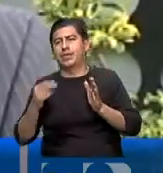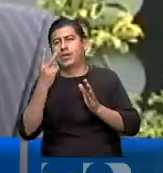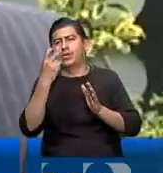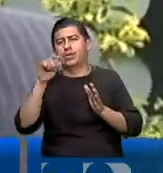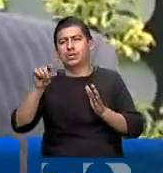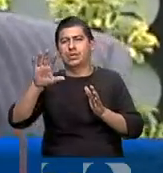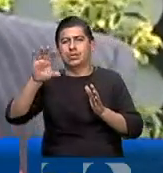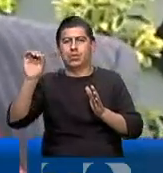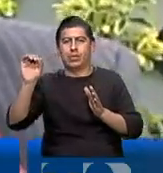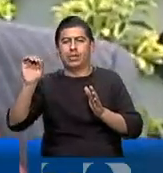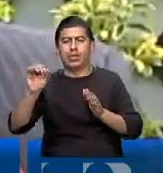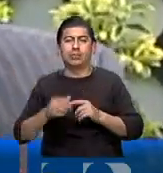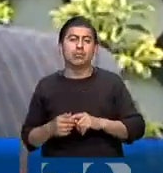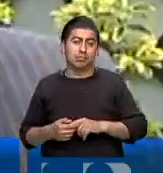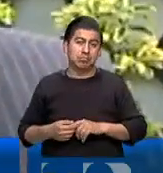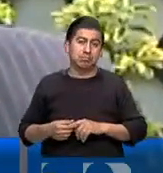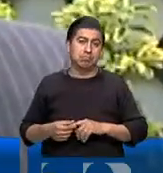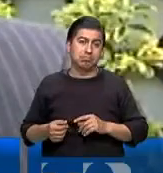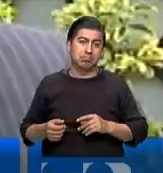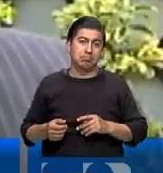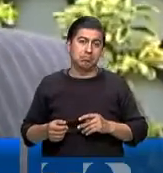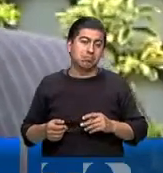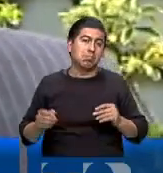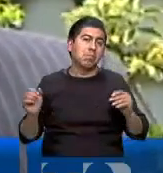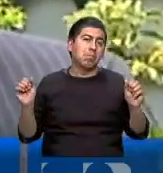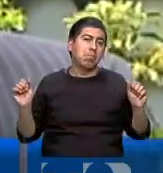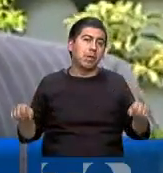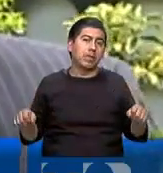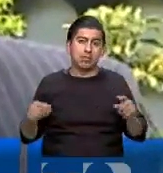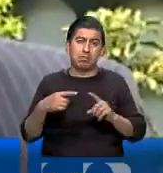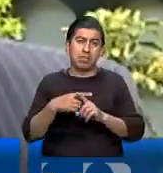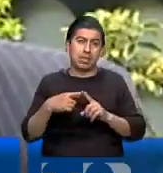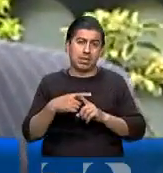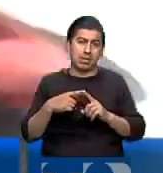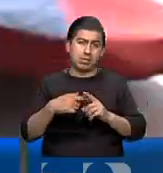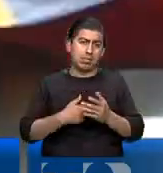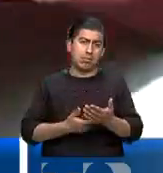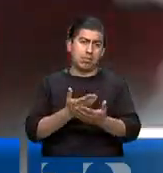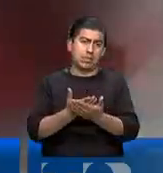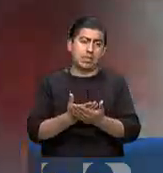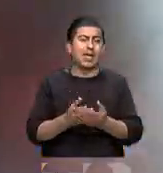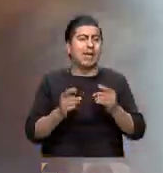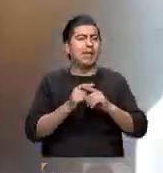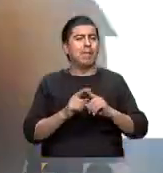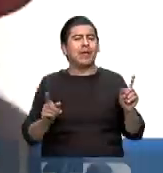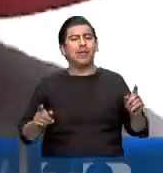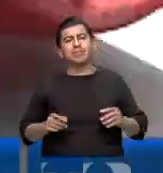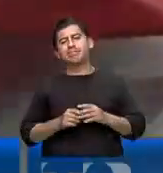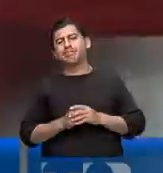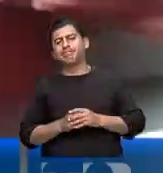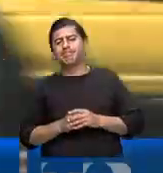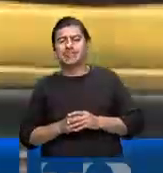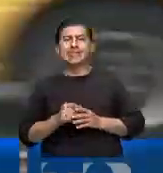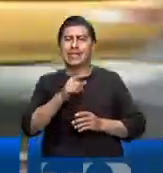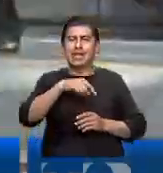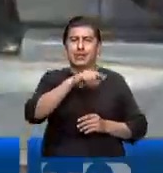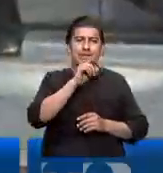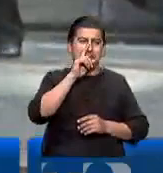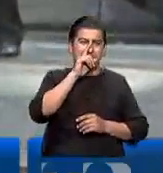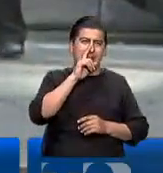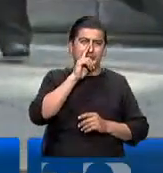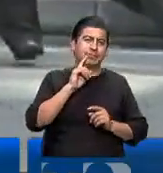incremento de 12 dólares 50 más partiendo pero repito de la propuesta presidencial pero esta aspiración de los trabajadores se